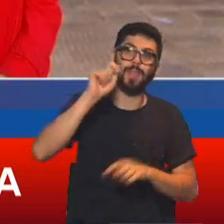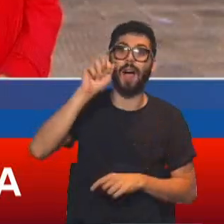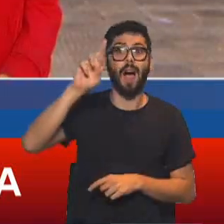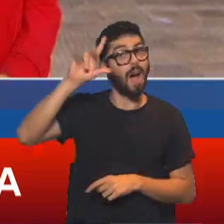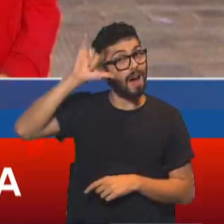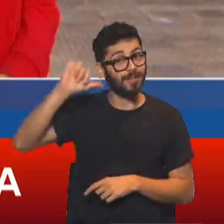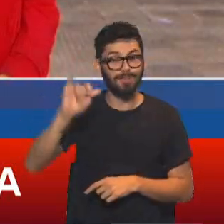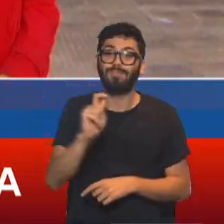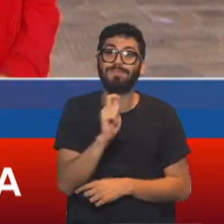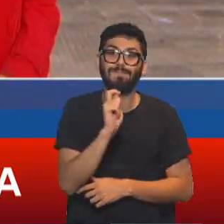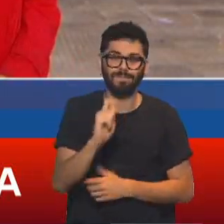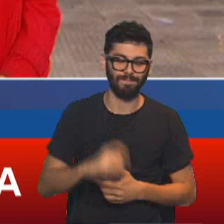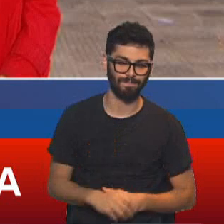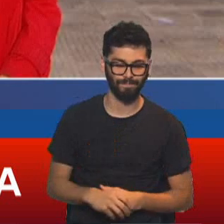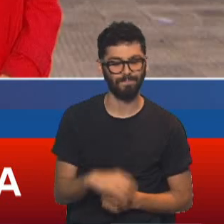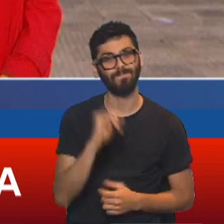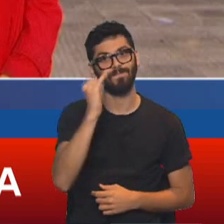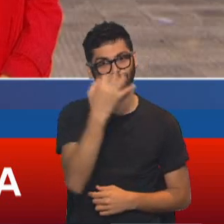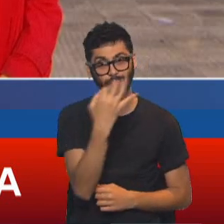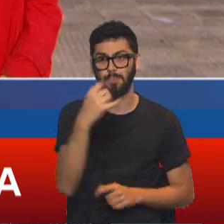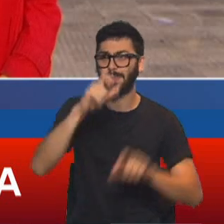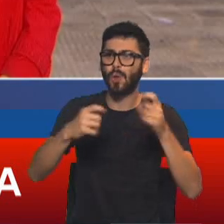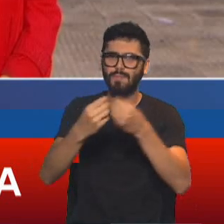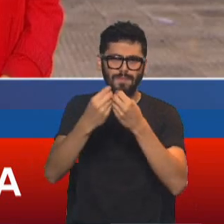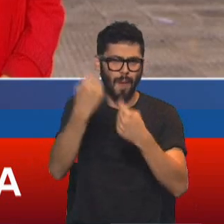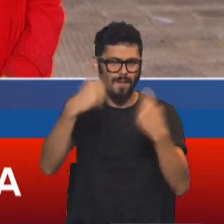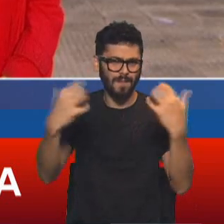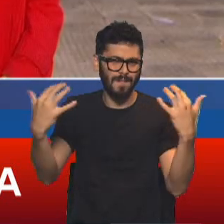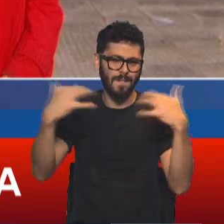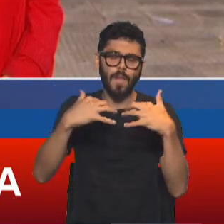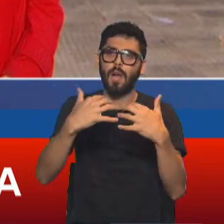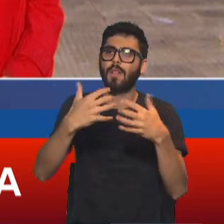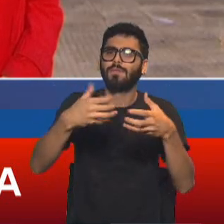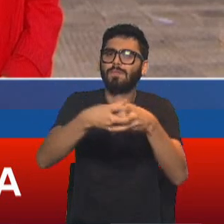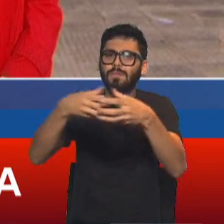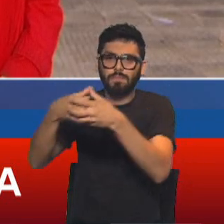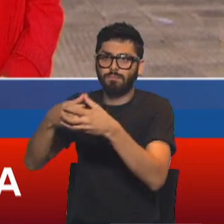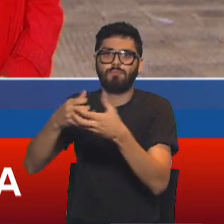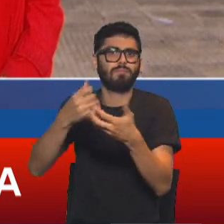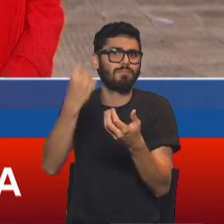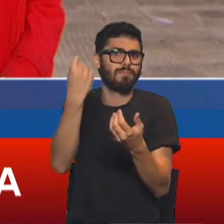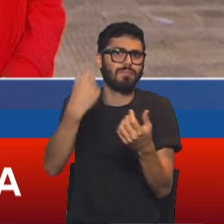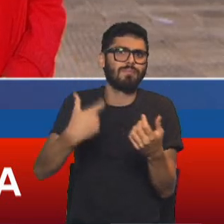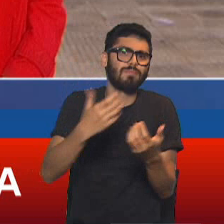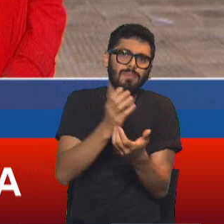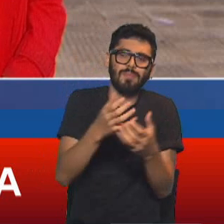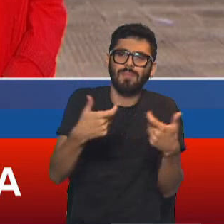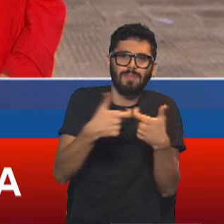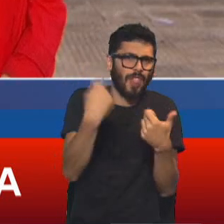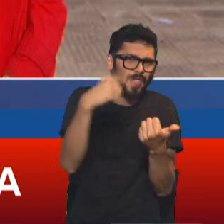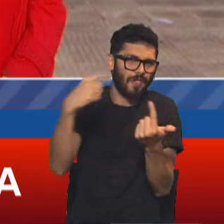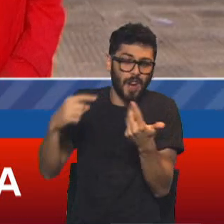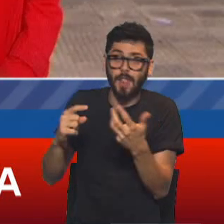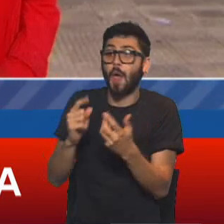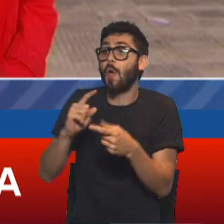Así es, muchísima gente llegó hoy y de distintos colectivos, de distintos partidos políticos, muchas incluso